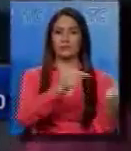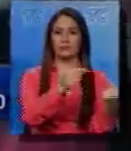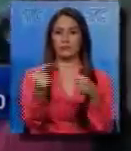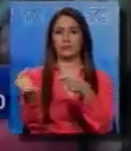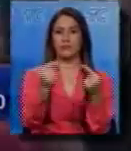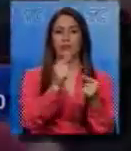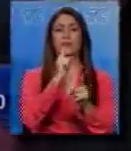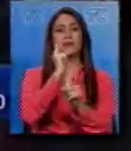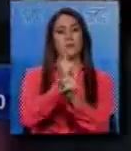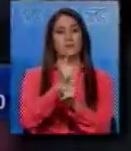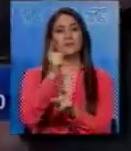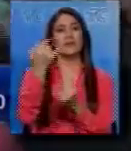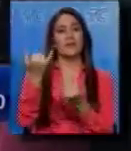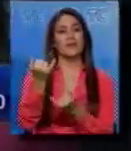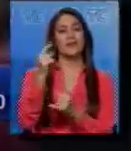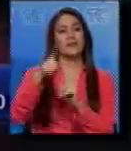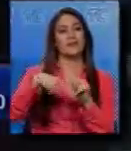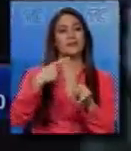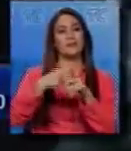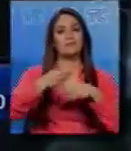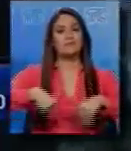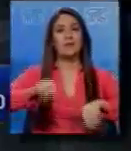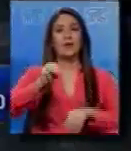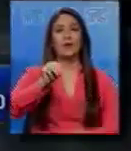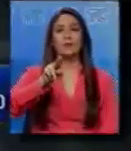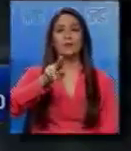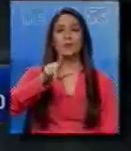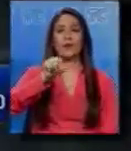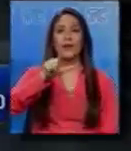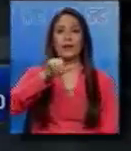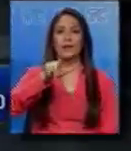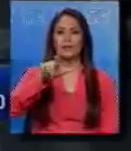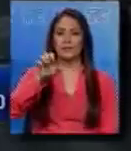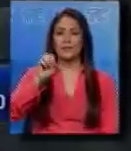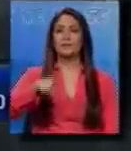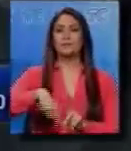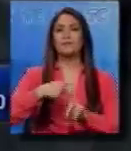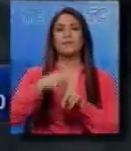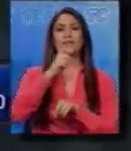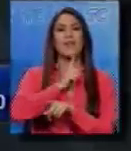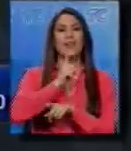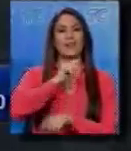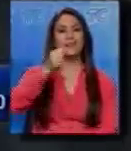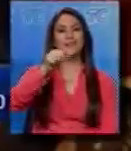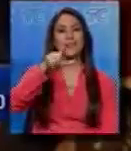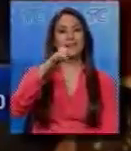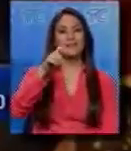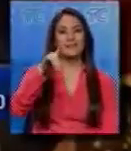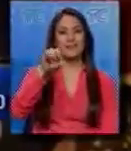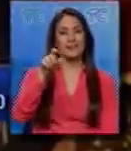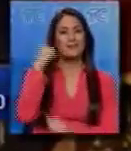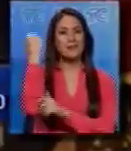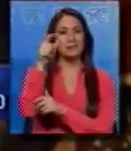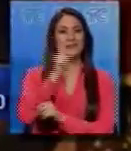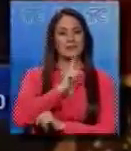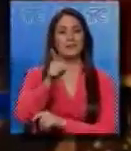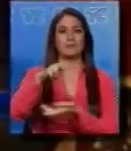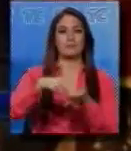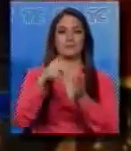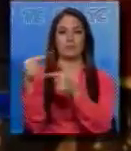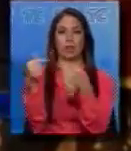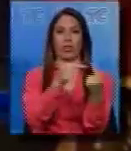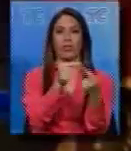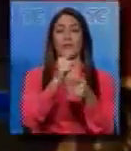disturbios fueron la tónica entre las juntas de agua de Mulalillo y varios sectores de Salcedo. Y aspiramos lo más pronto posible, en conjunto con